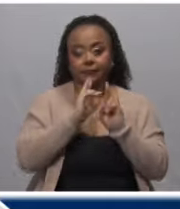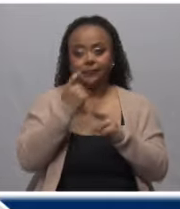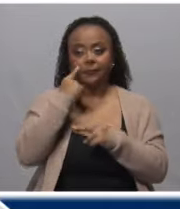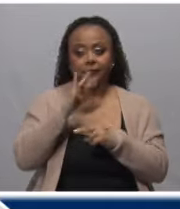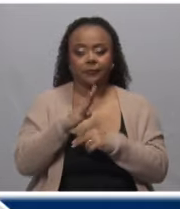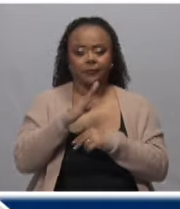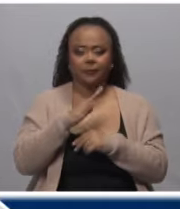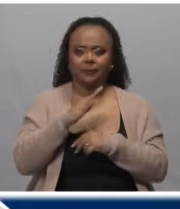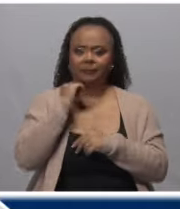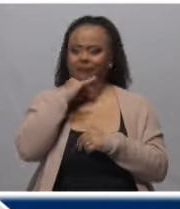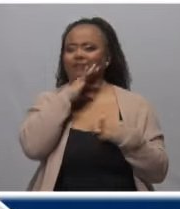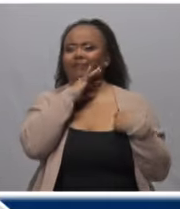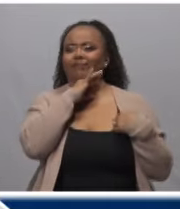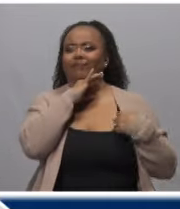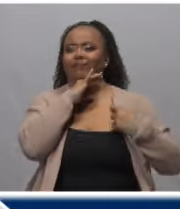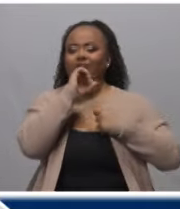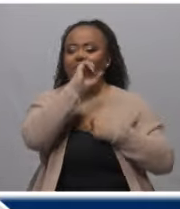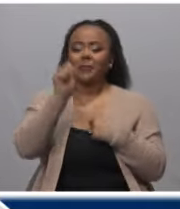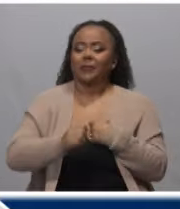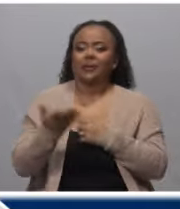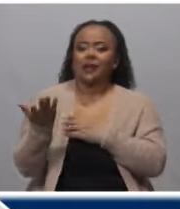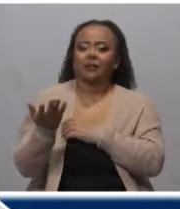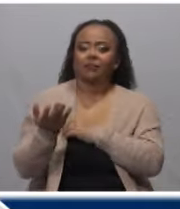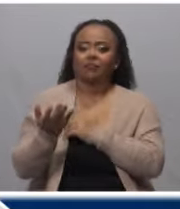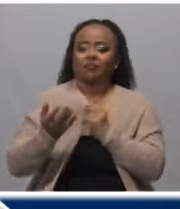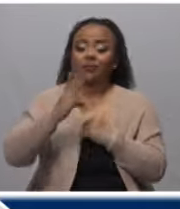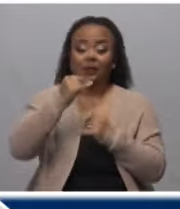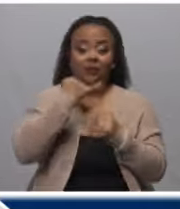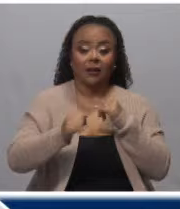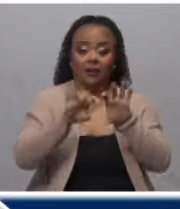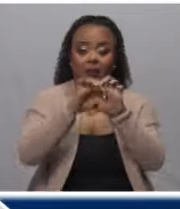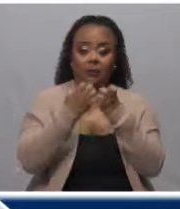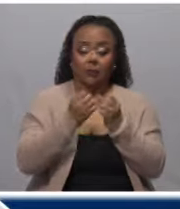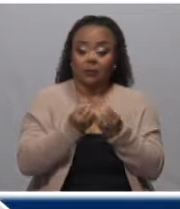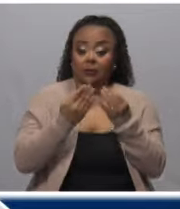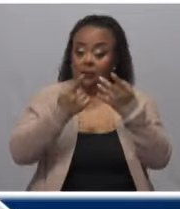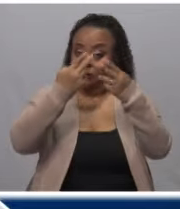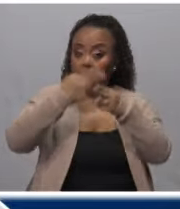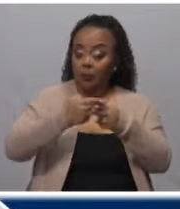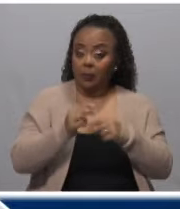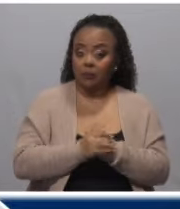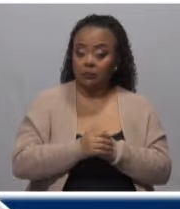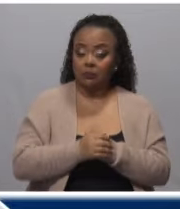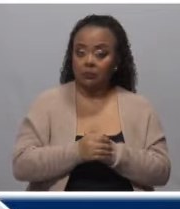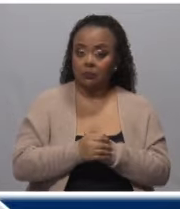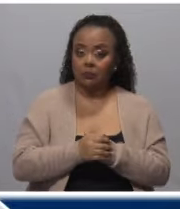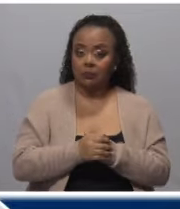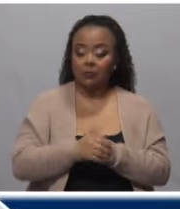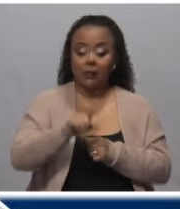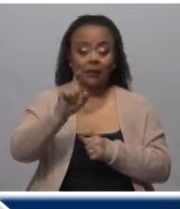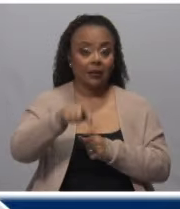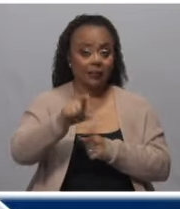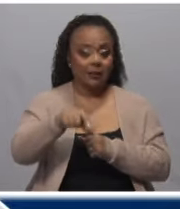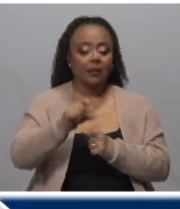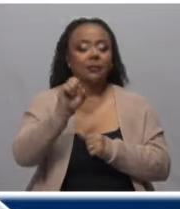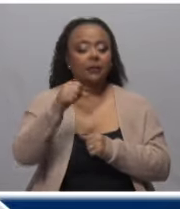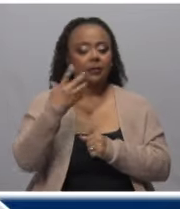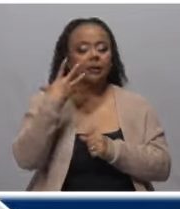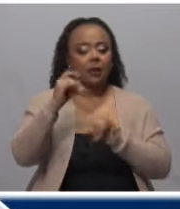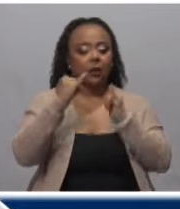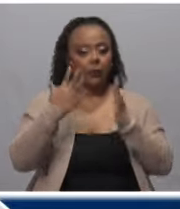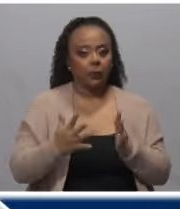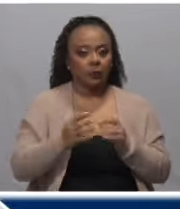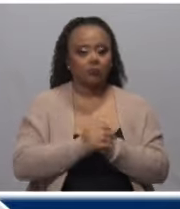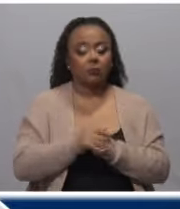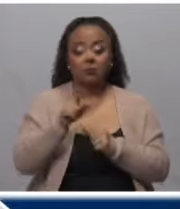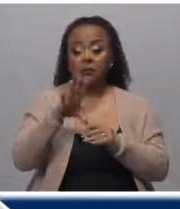Med Absurda es que esa prisa y al final equipos de tanto nombre Eh Eh necesitan sí la salida de jugadores